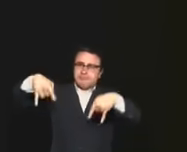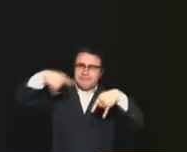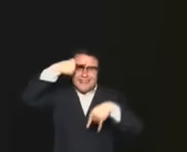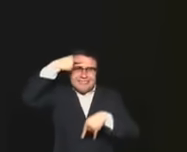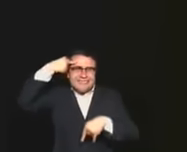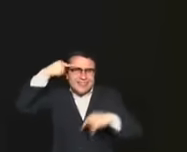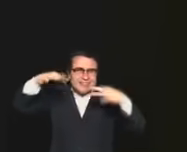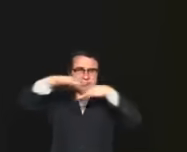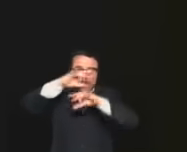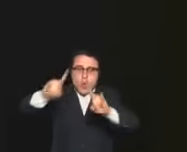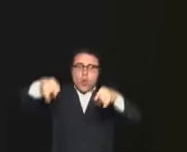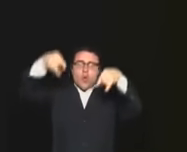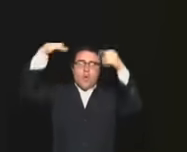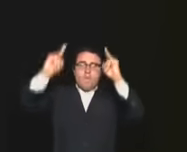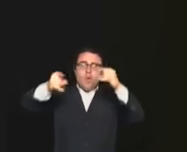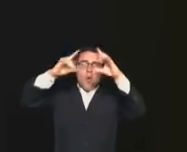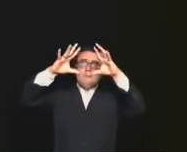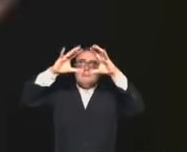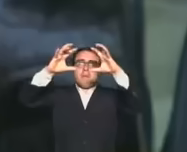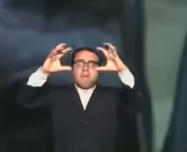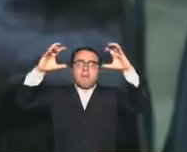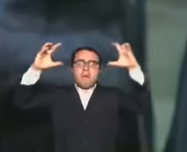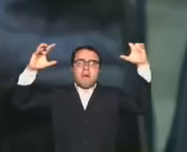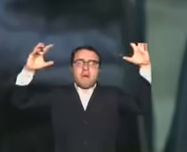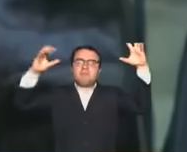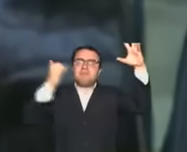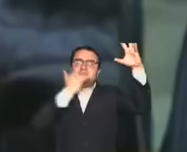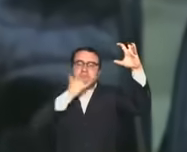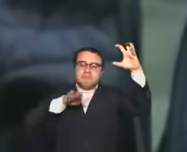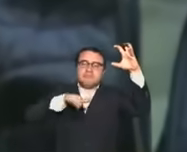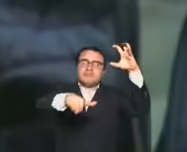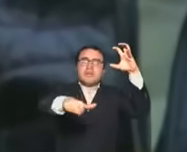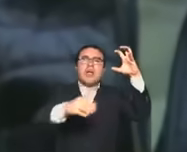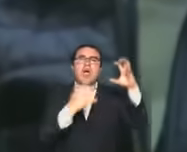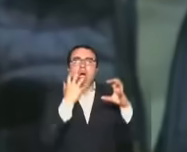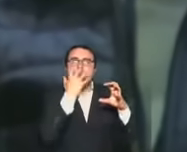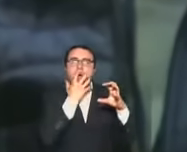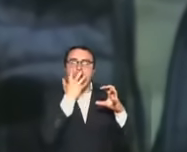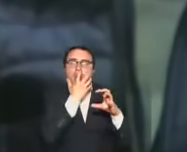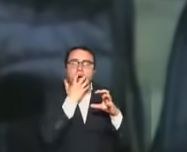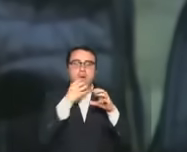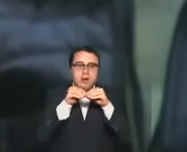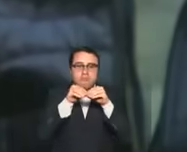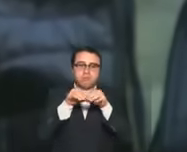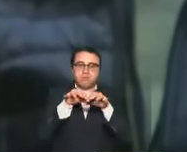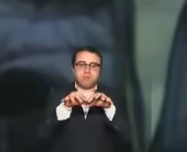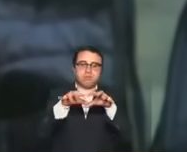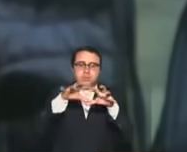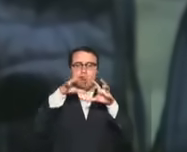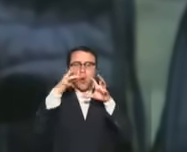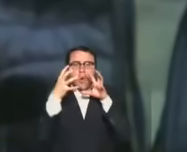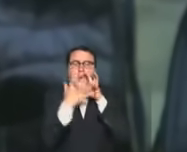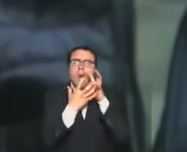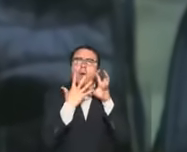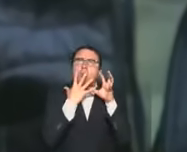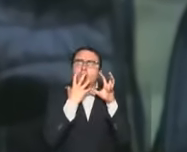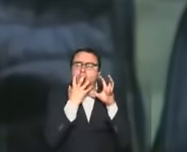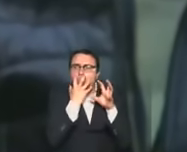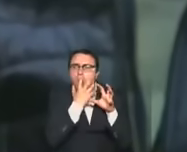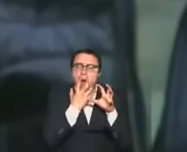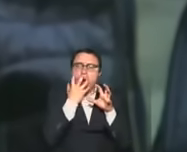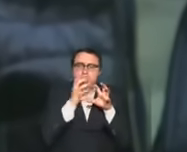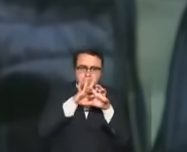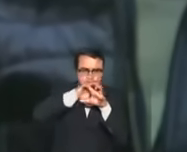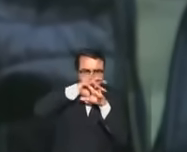Y esa acumulación simplemente es elevar la temperatura y lo que ya conocemos como crisis climática, cuyo principal problema